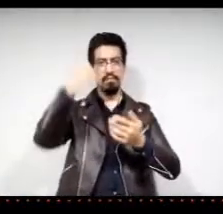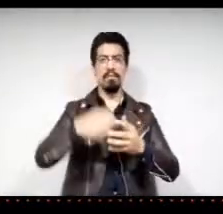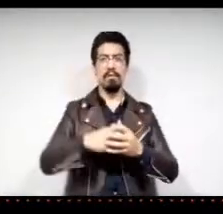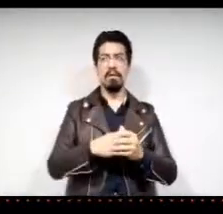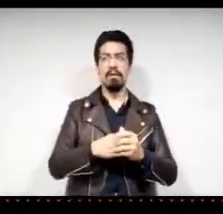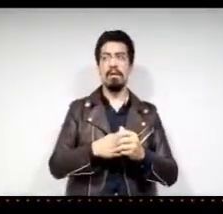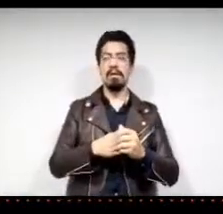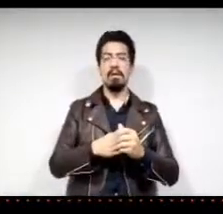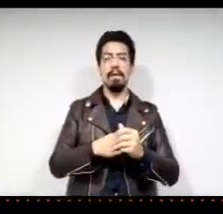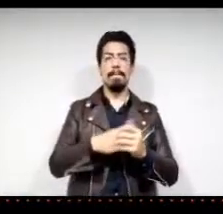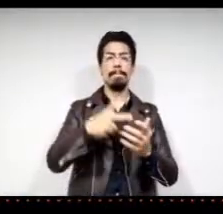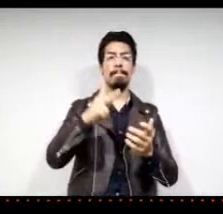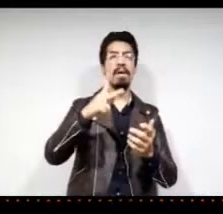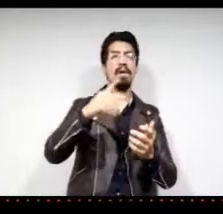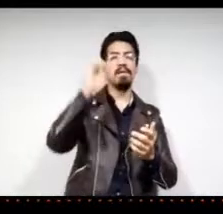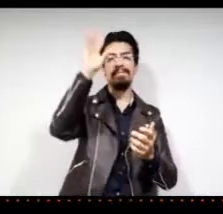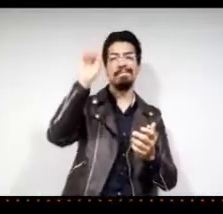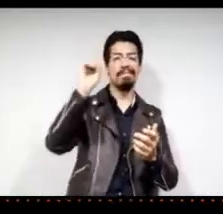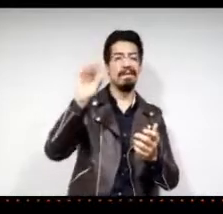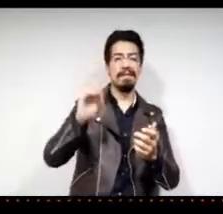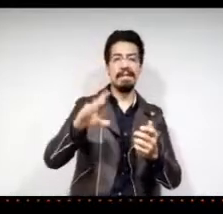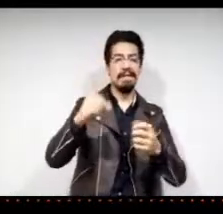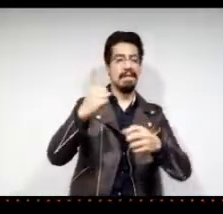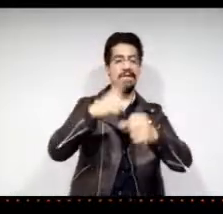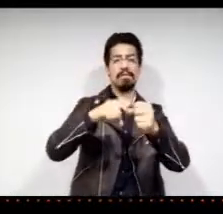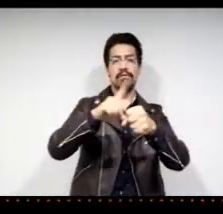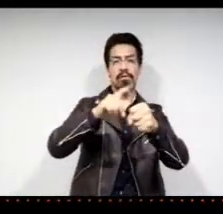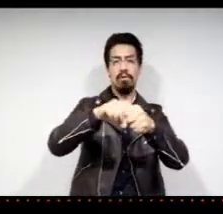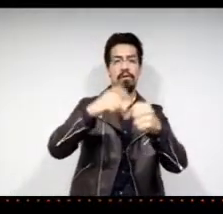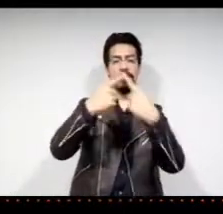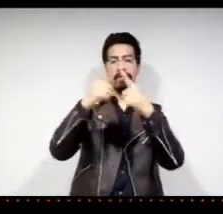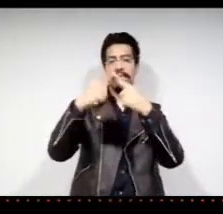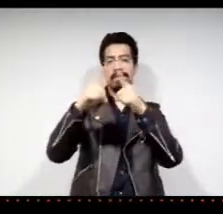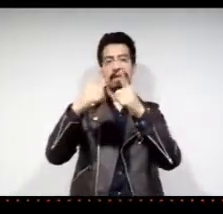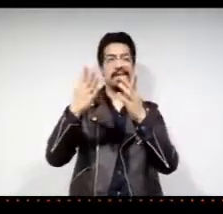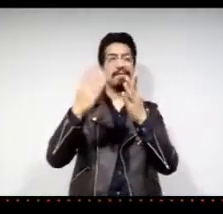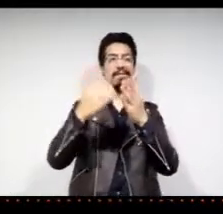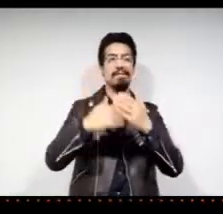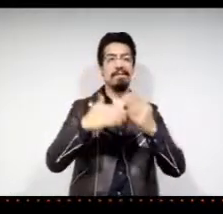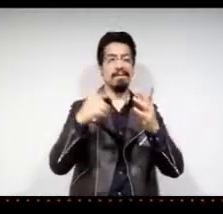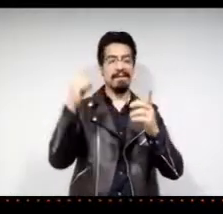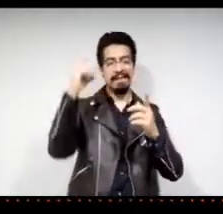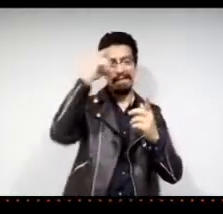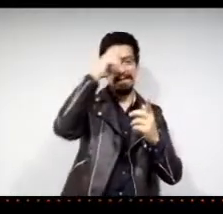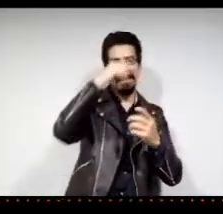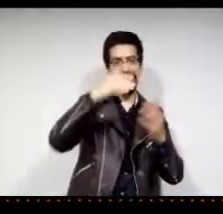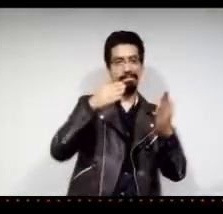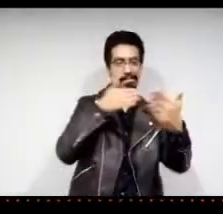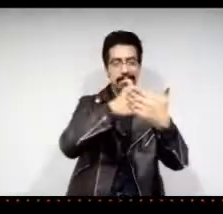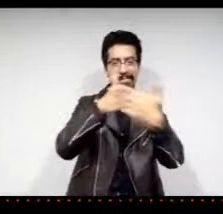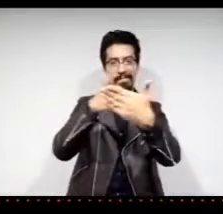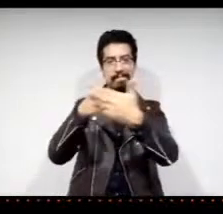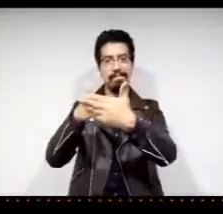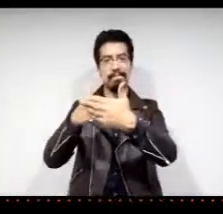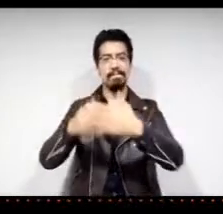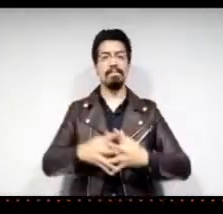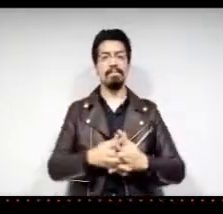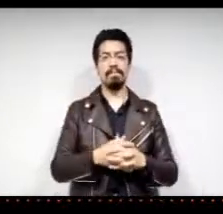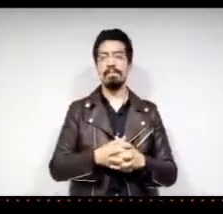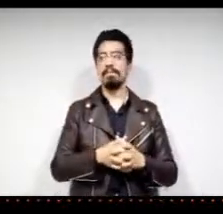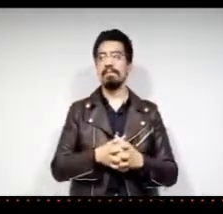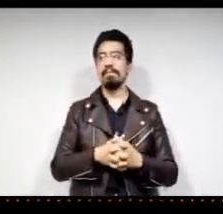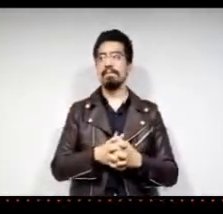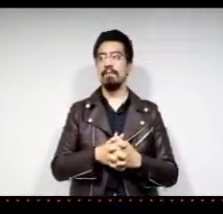poder arrancar con la parte híbrida de ningún campus. Estamos en la espera de que se alineen todas estas estrellas. Pero una cosa también